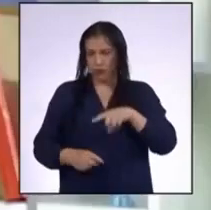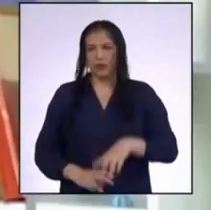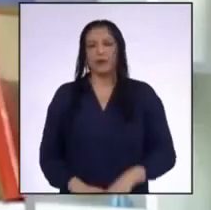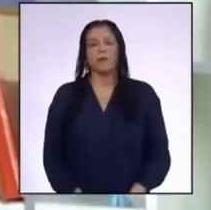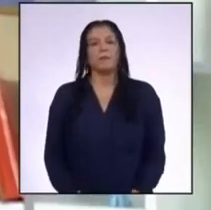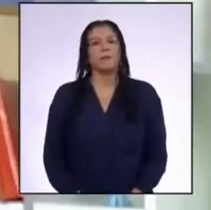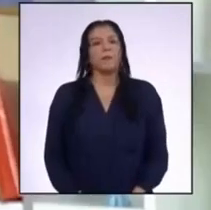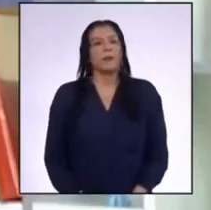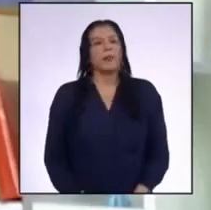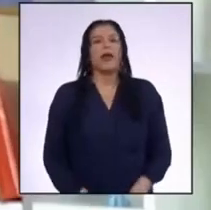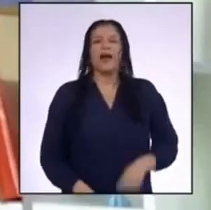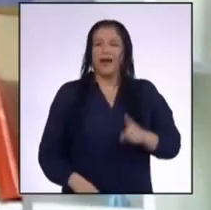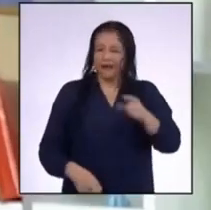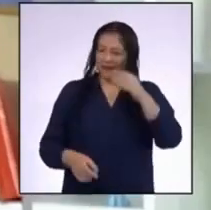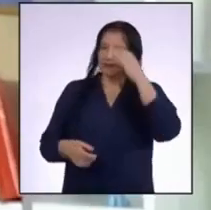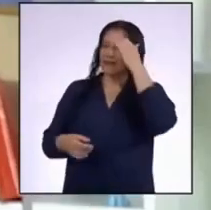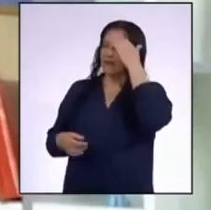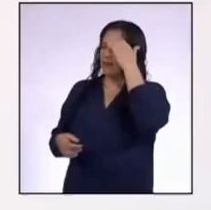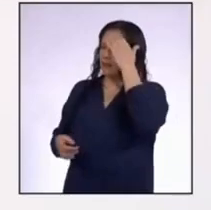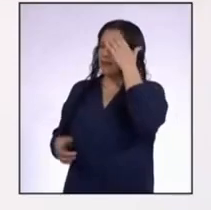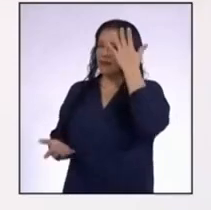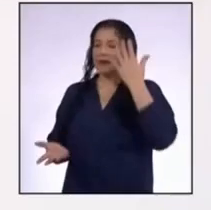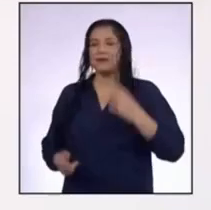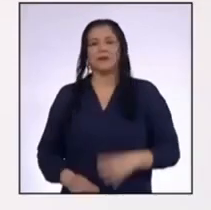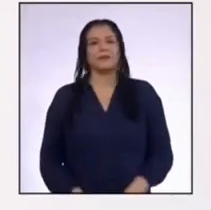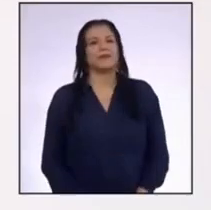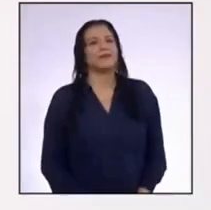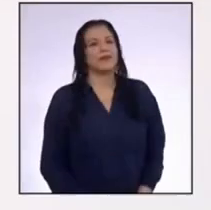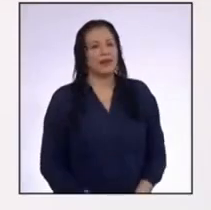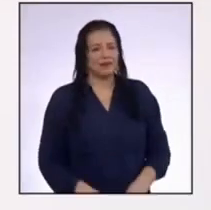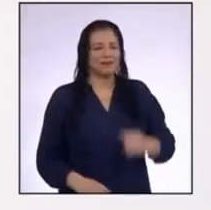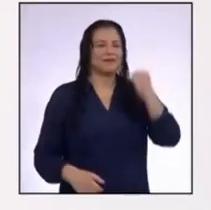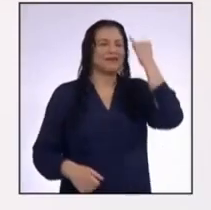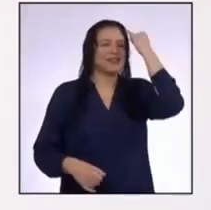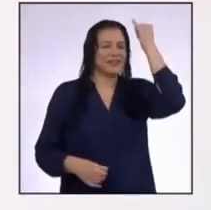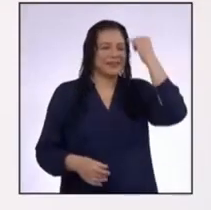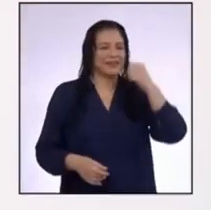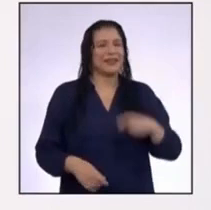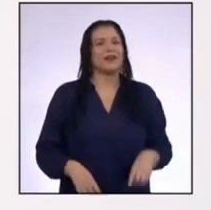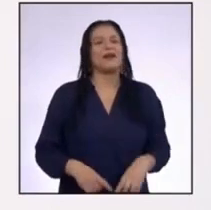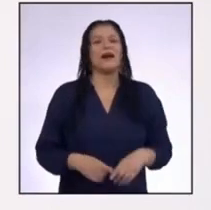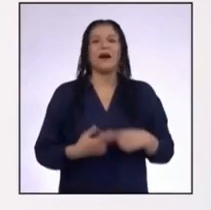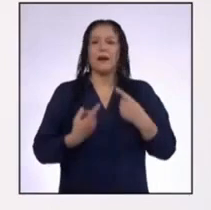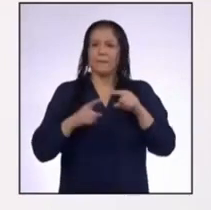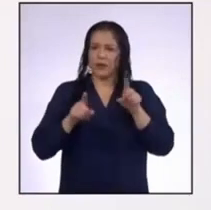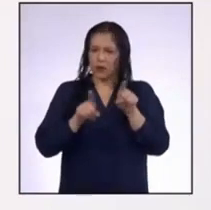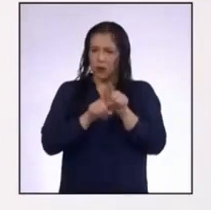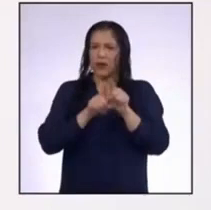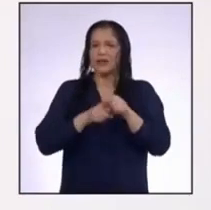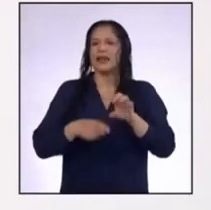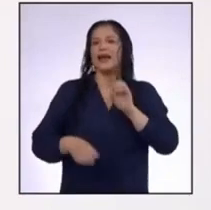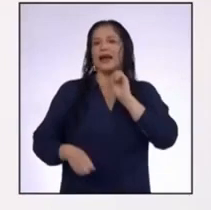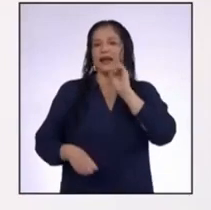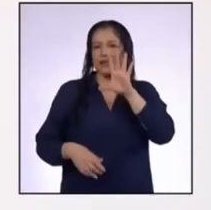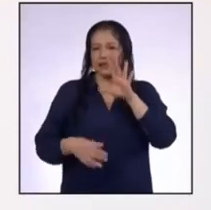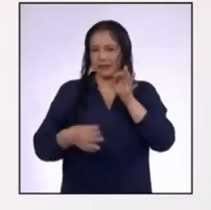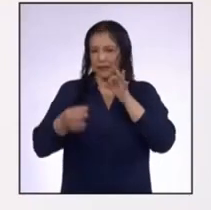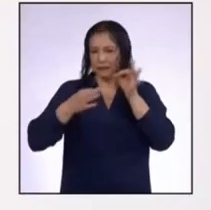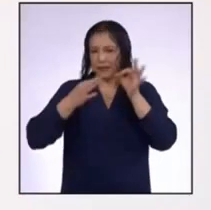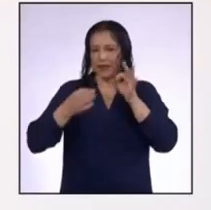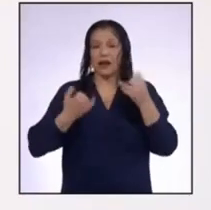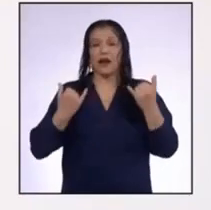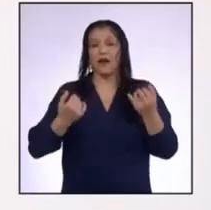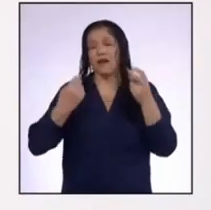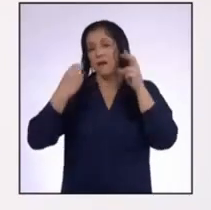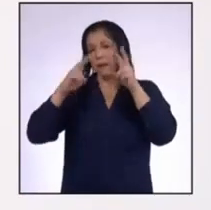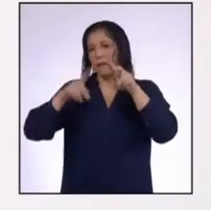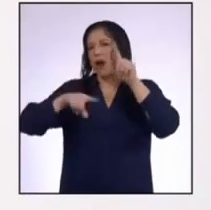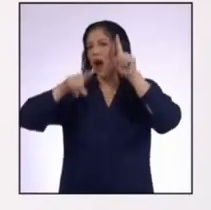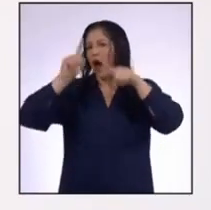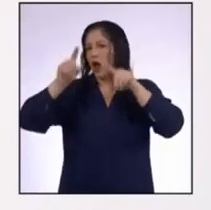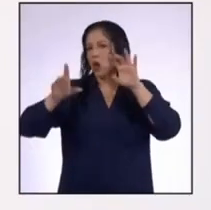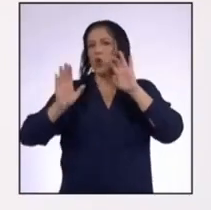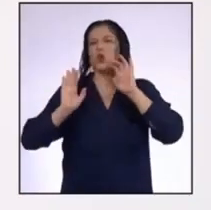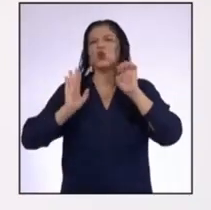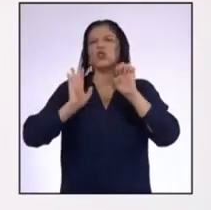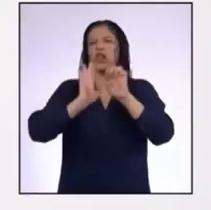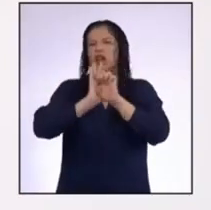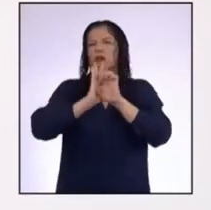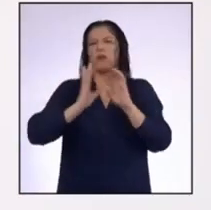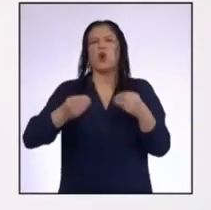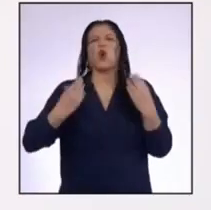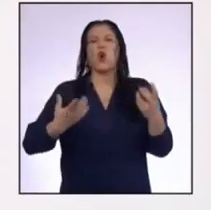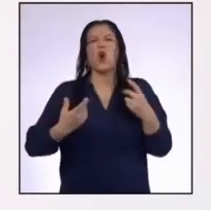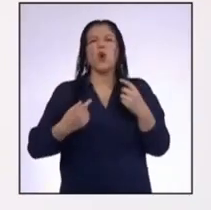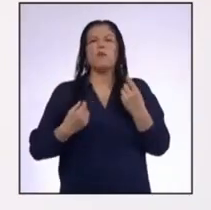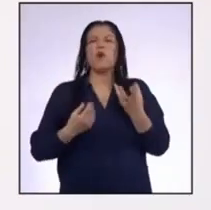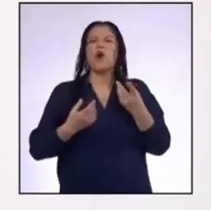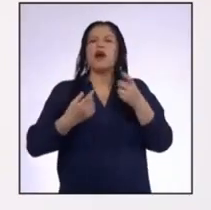coma. Eso sí lo sabemos, profe. Lo imaginaba, pero igual lo tenía que decir. Ahora veamos algunos ejemplos de cómo se